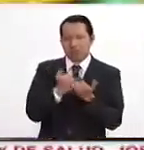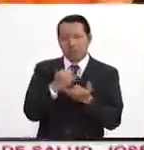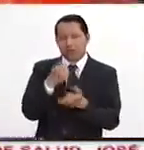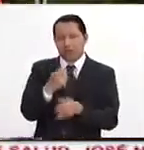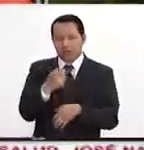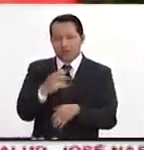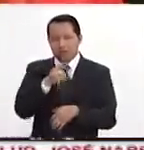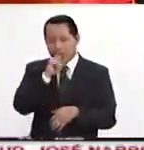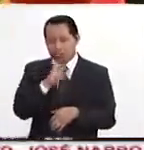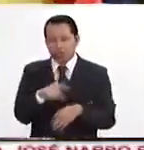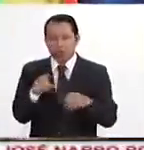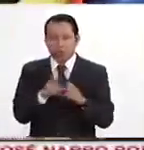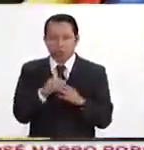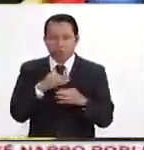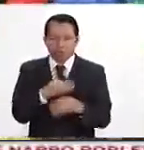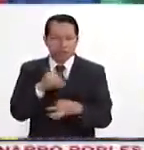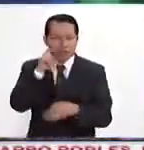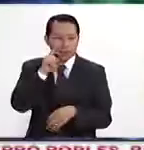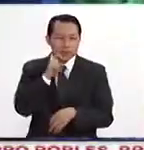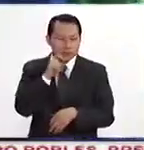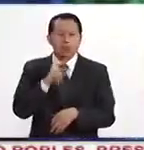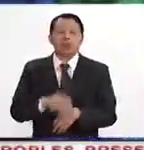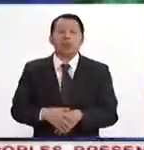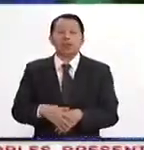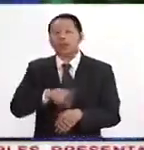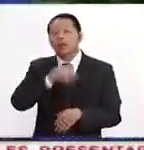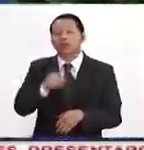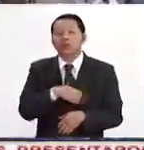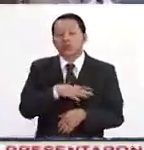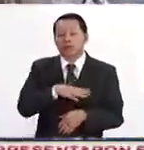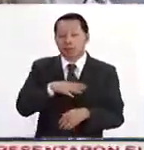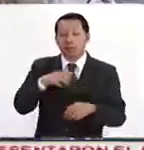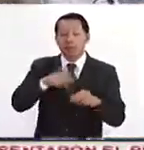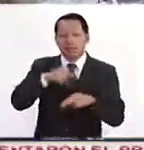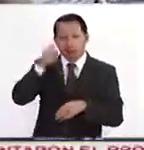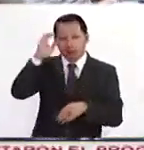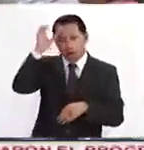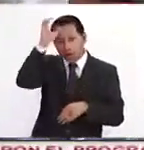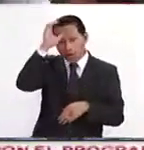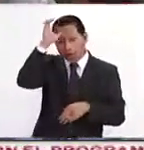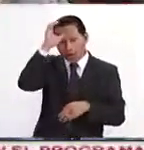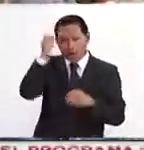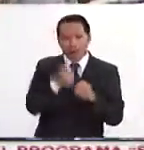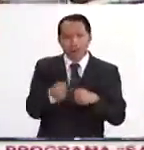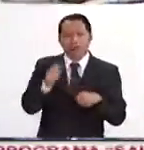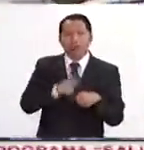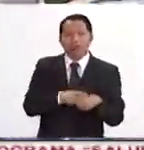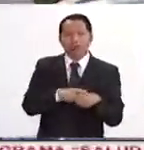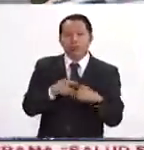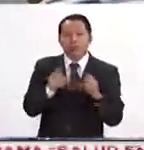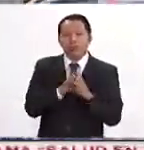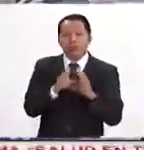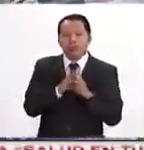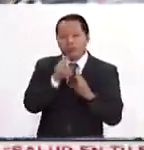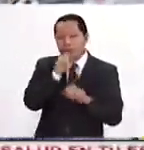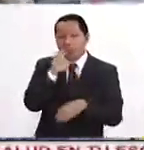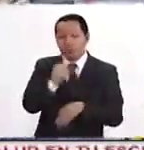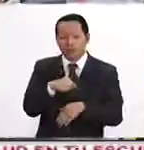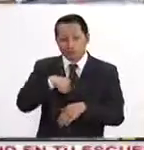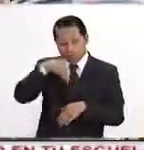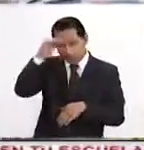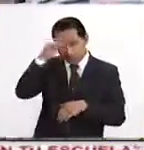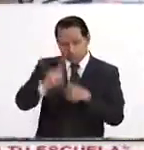comportamiento o de preferencia sexual y después del nivel de conciencia social que podríamos conseguirlo con un problema